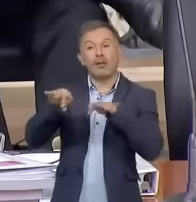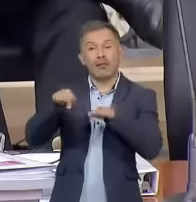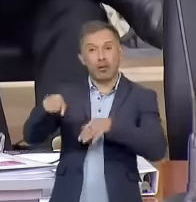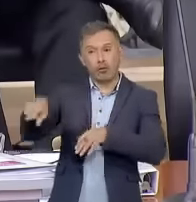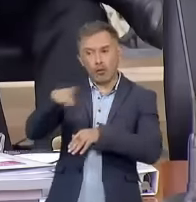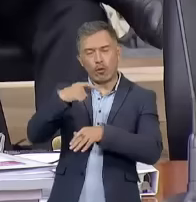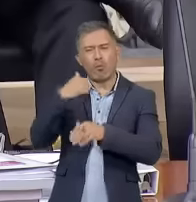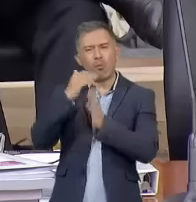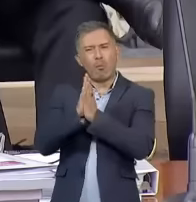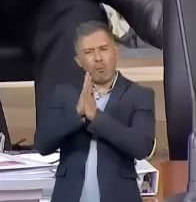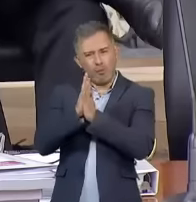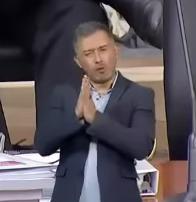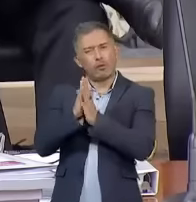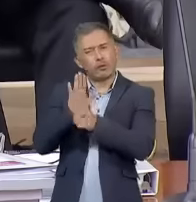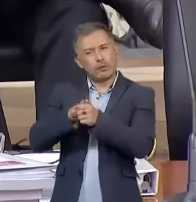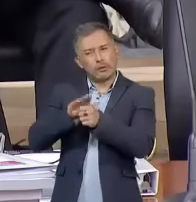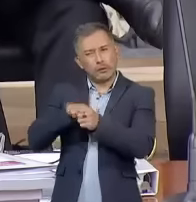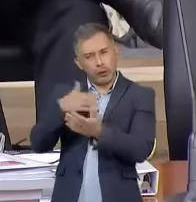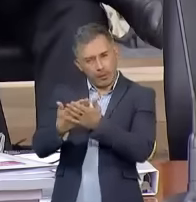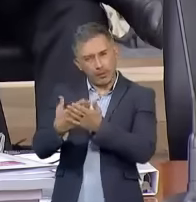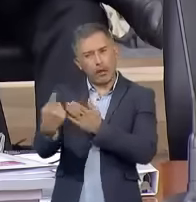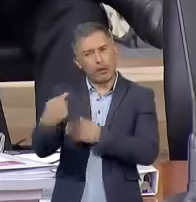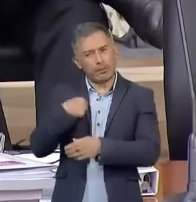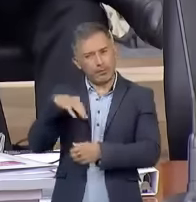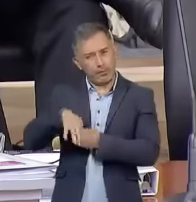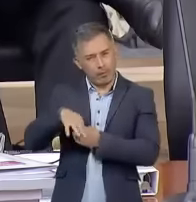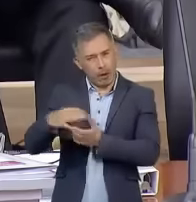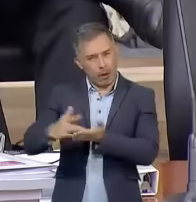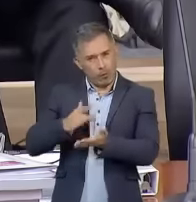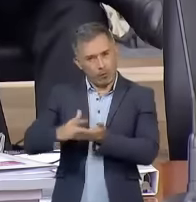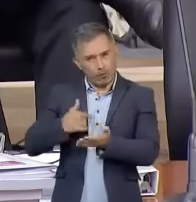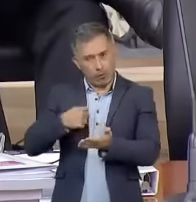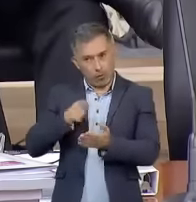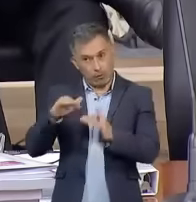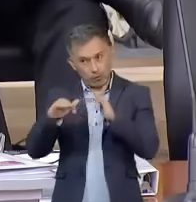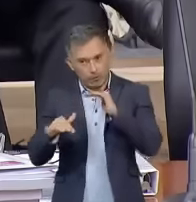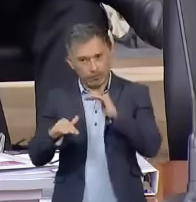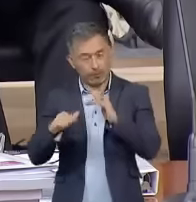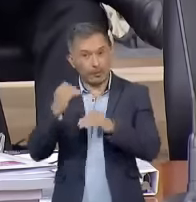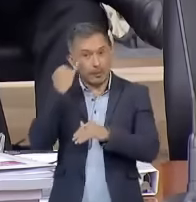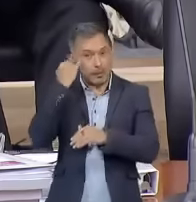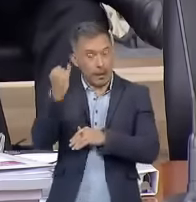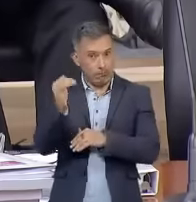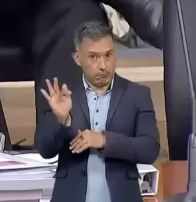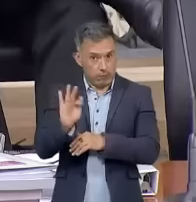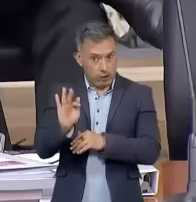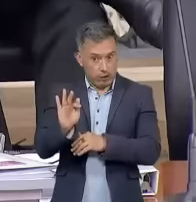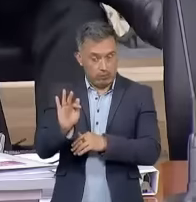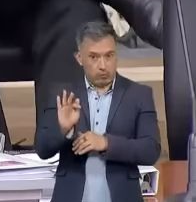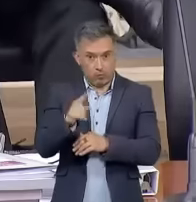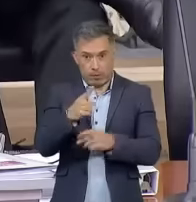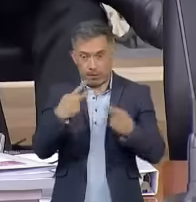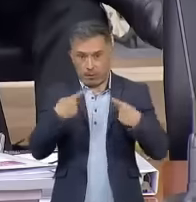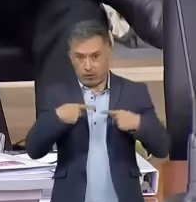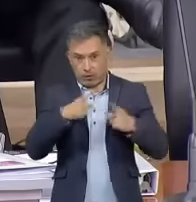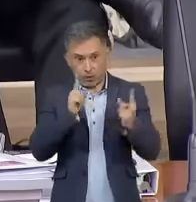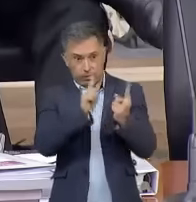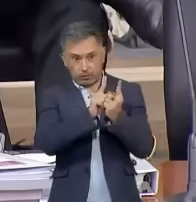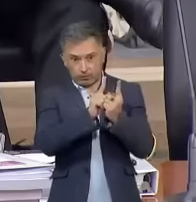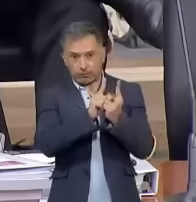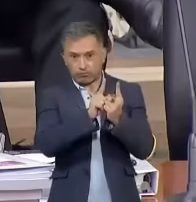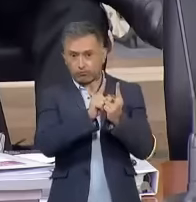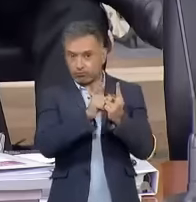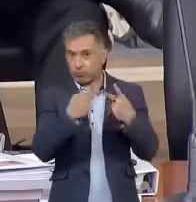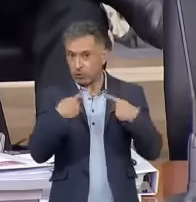evidente que en cuando hay una relación de subordinación no se convence O sea si yo convenciera a una persona para que